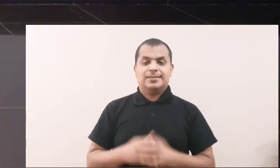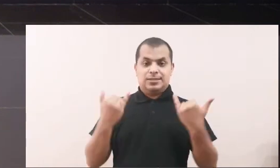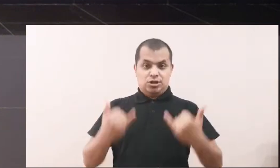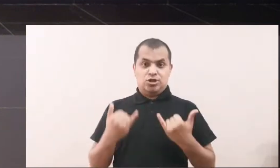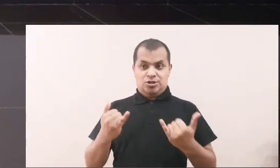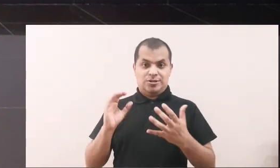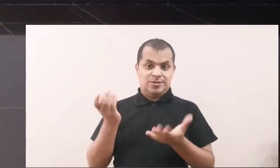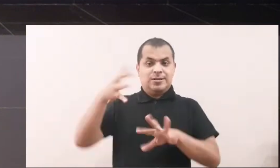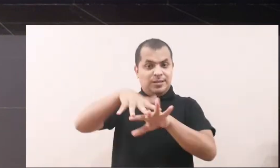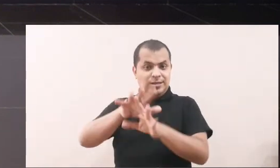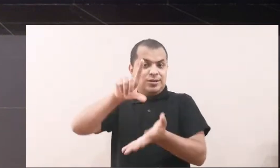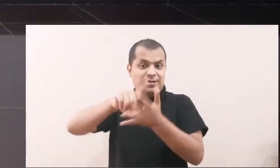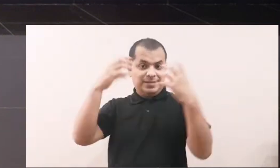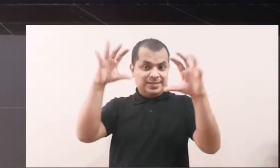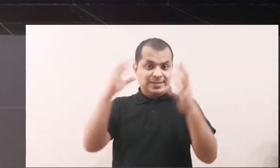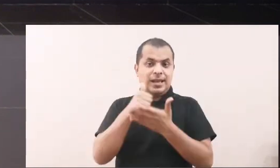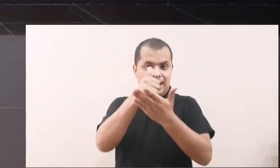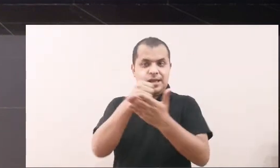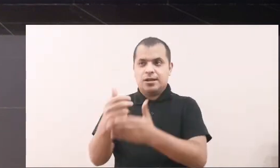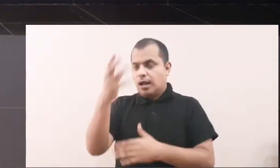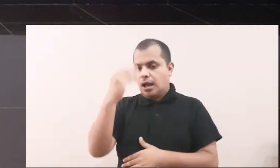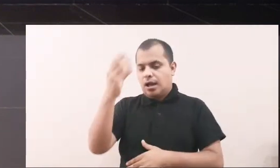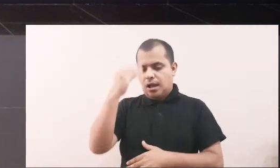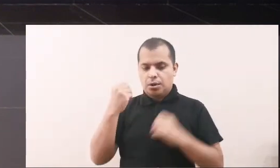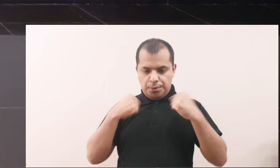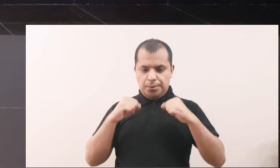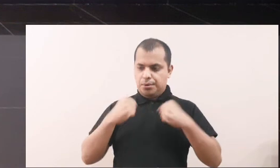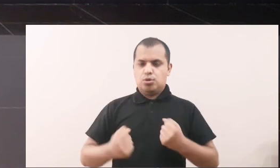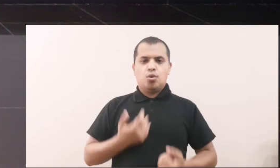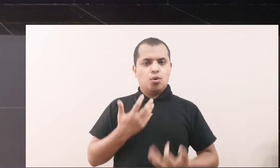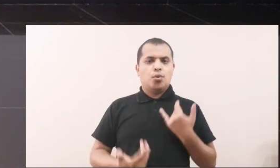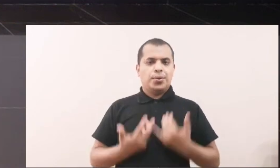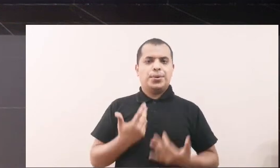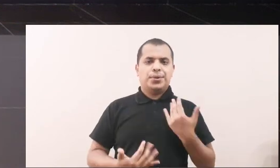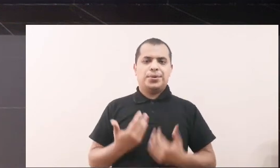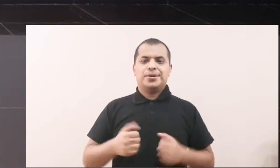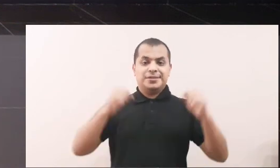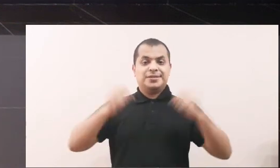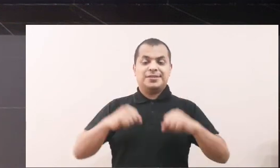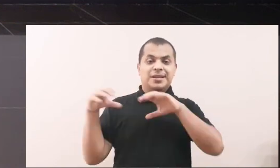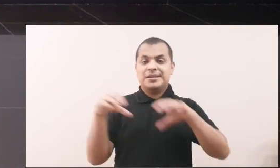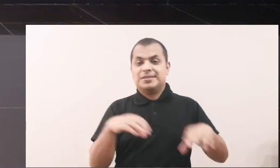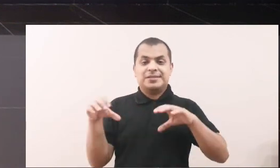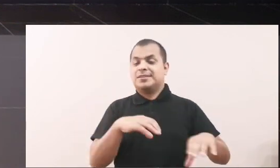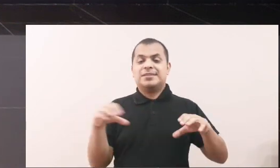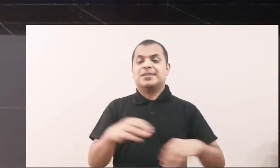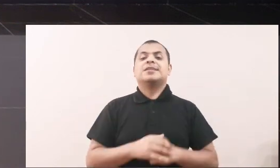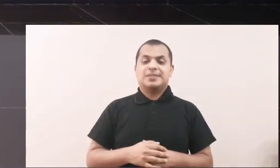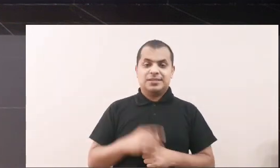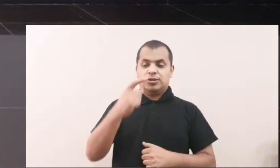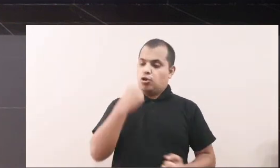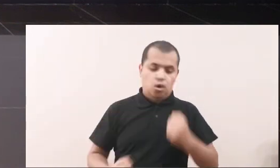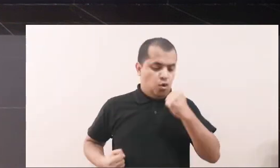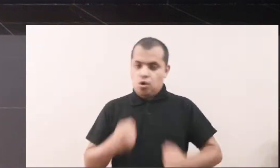clase en Inclulima ha servido para que ustedes aprendan el calentamiento para las actividades de